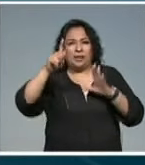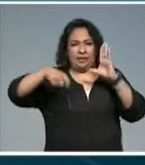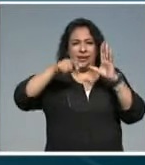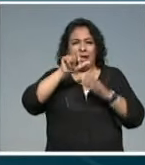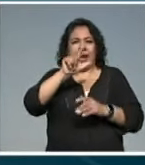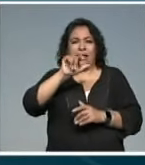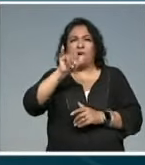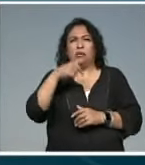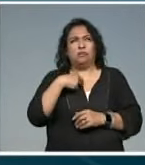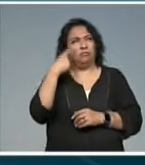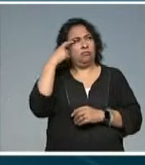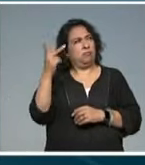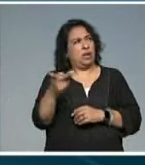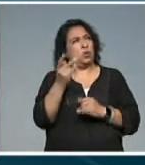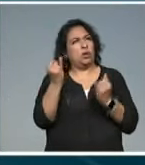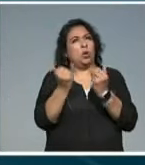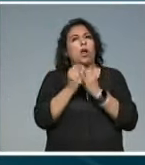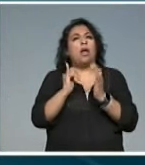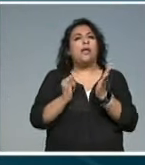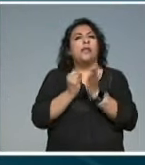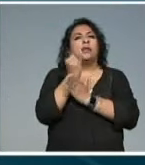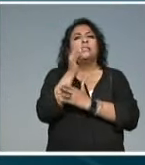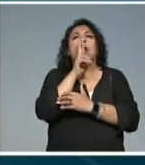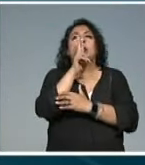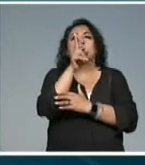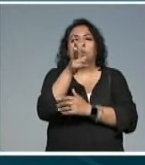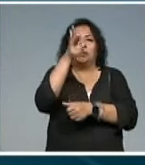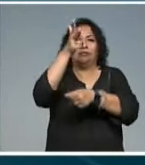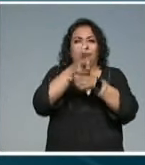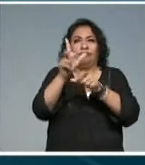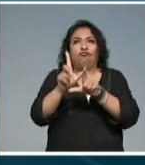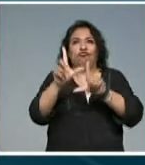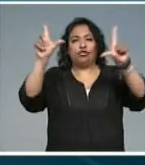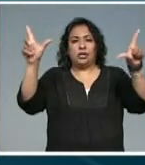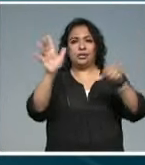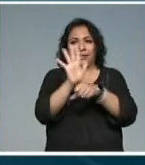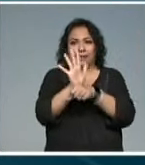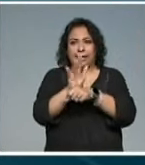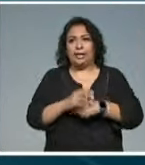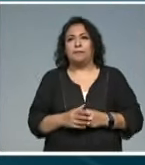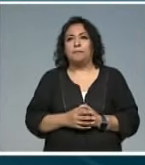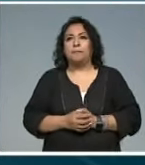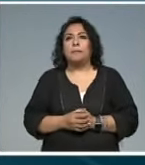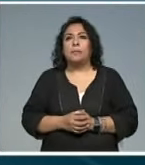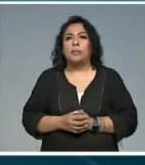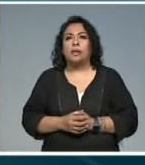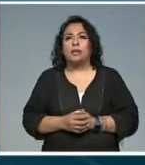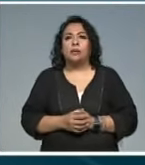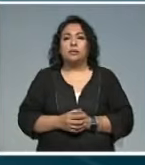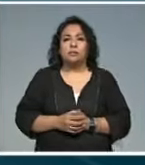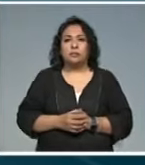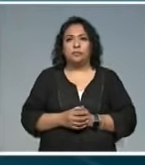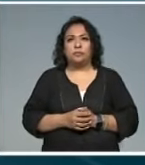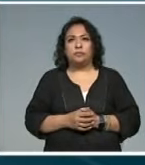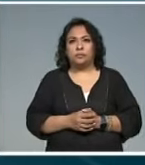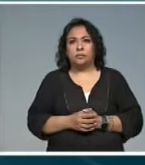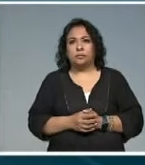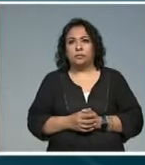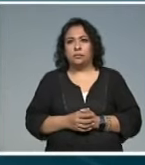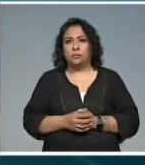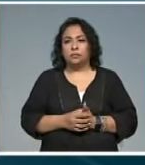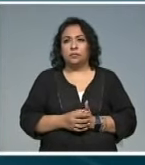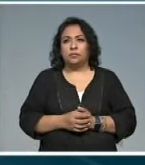Hidalgo se hizo la misma pregunta y decidió llevar la respuesta a la pantalla grande. A long time ago, I committed